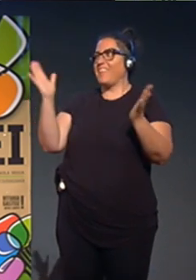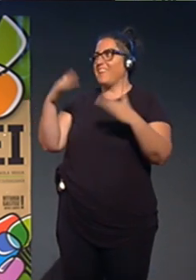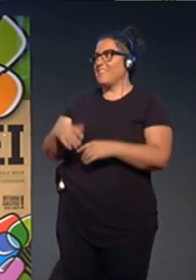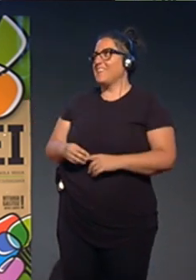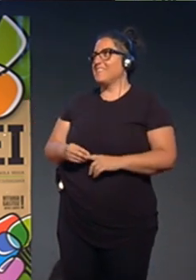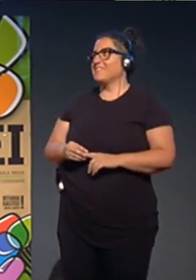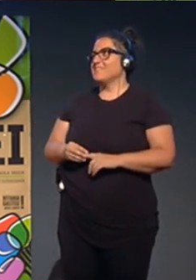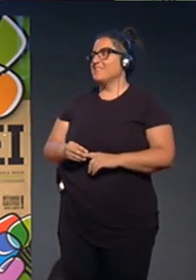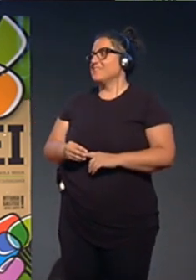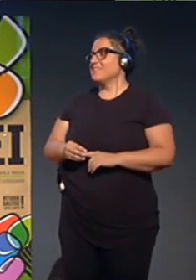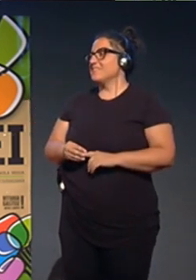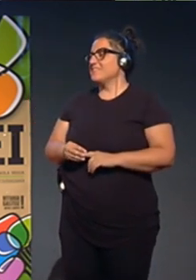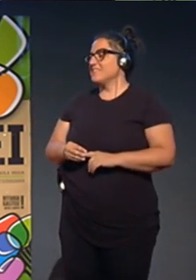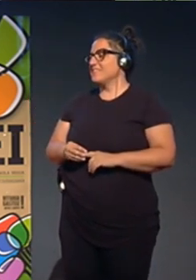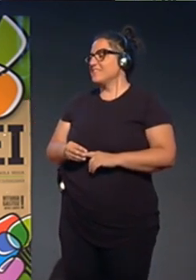su